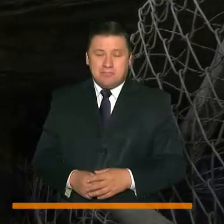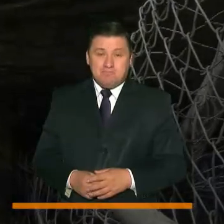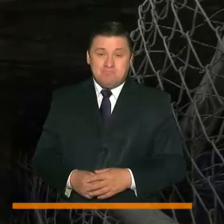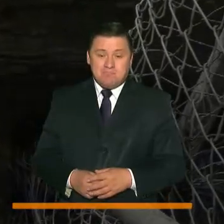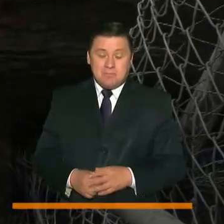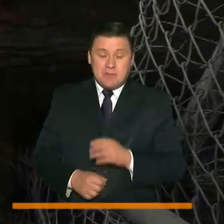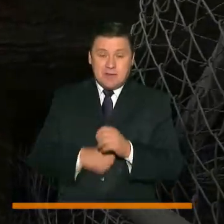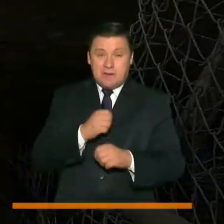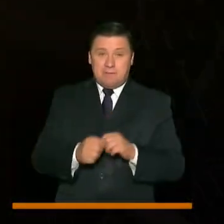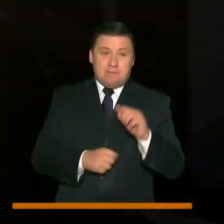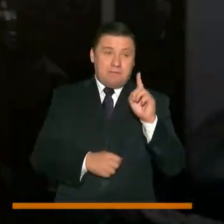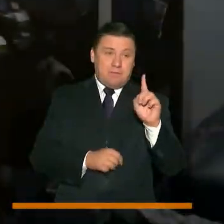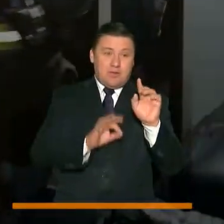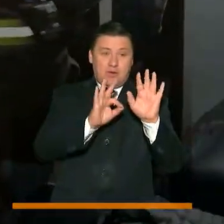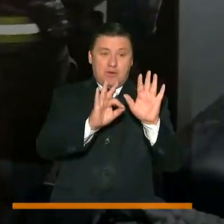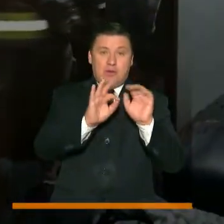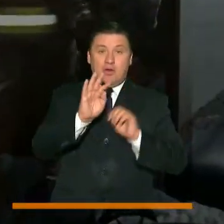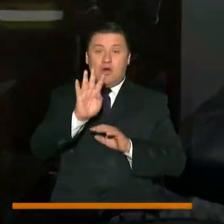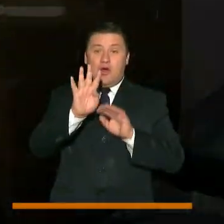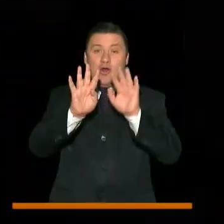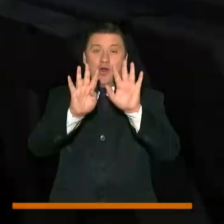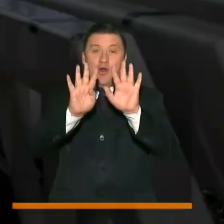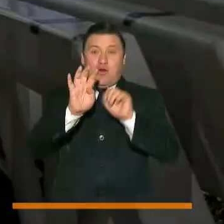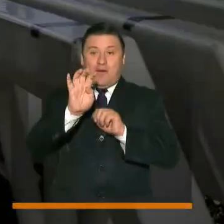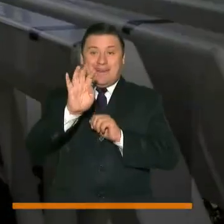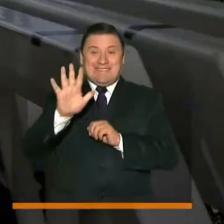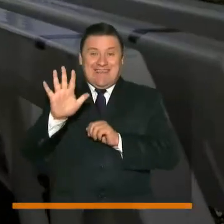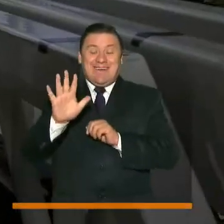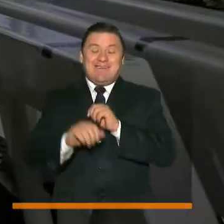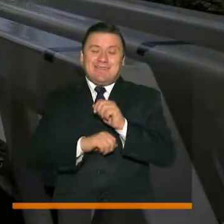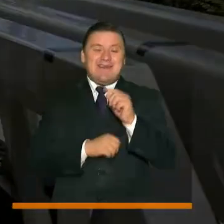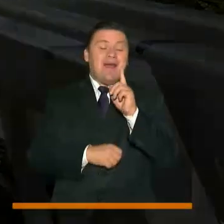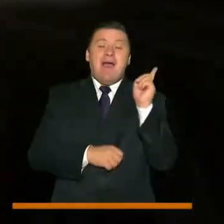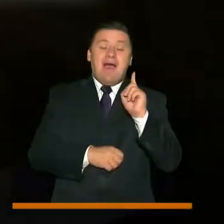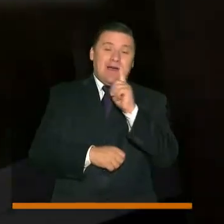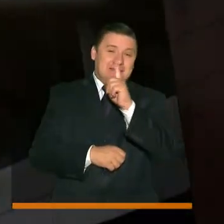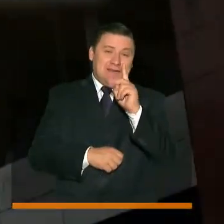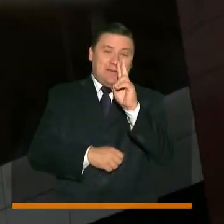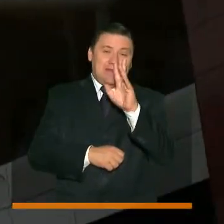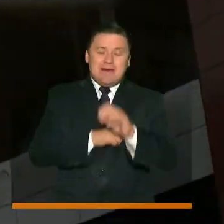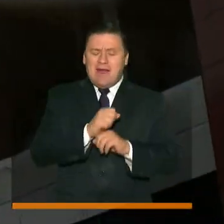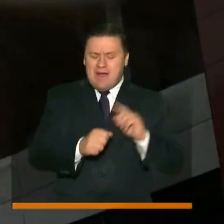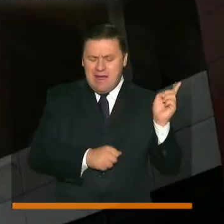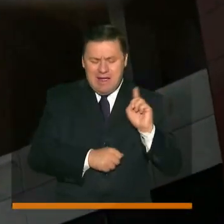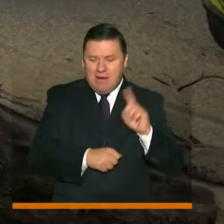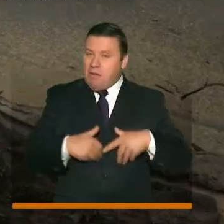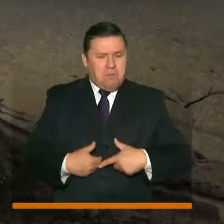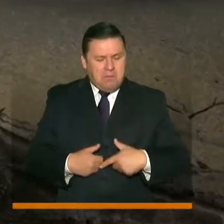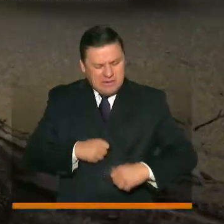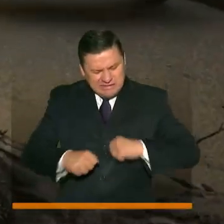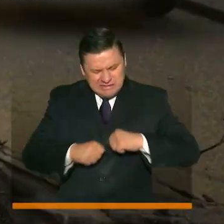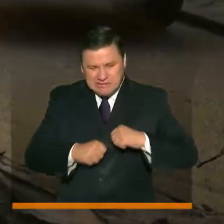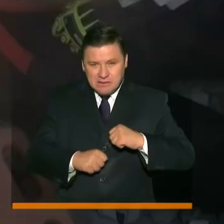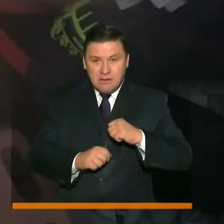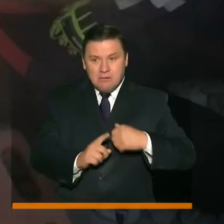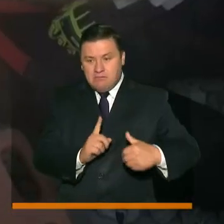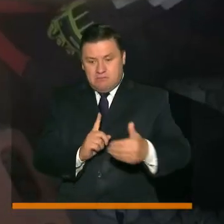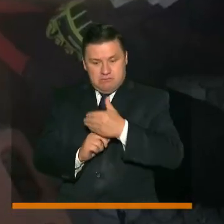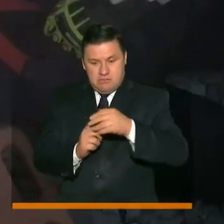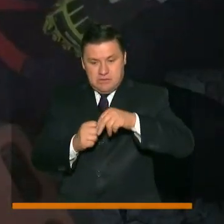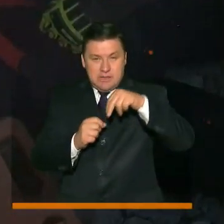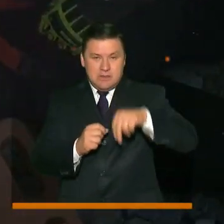Desde 1895 haciendo historia, 125 años trabajando sin descanso para proteger a los